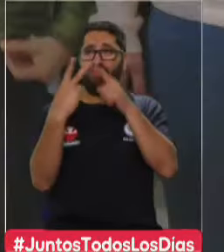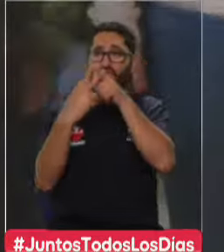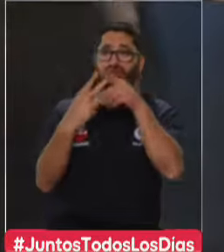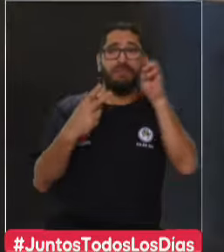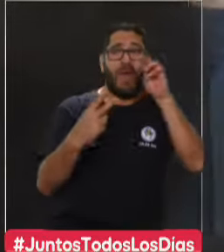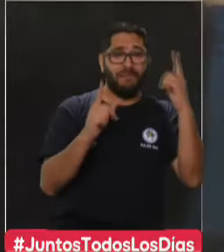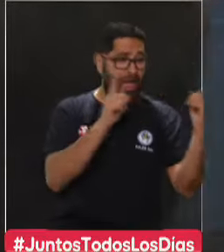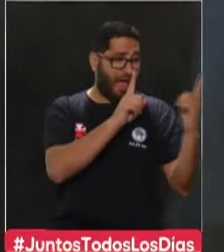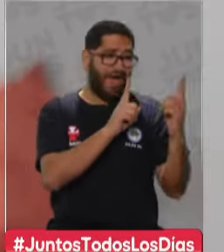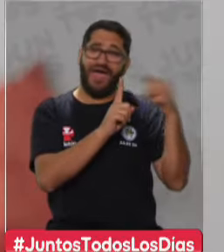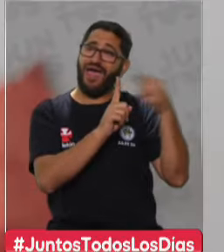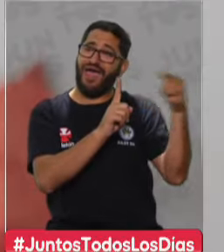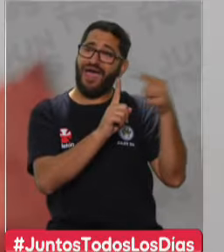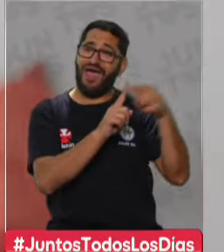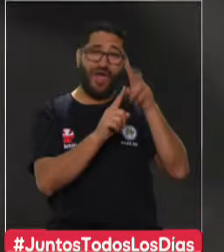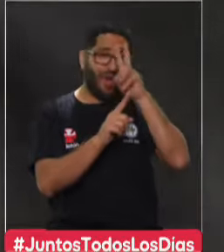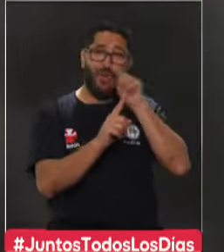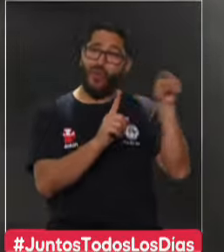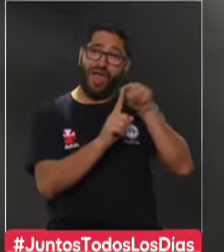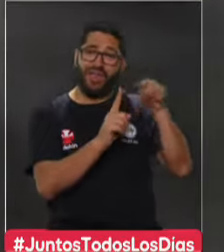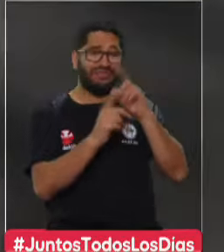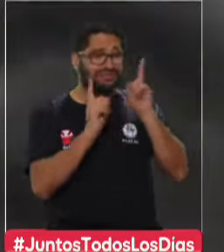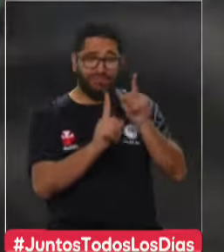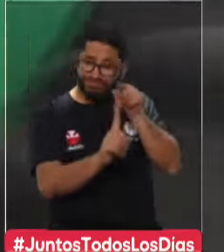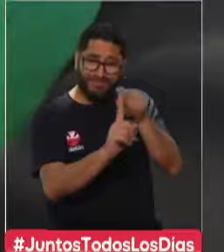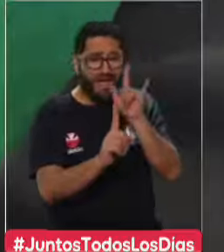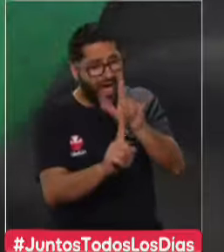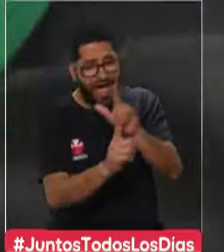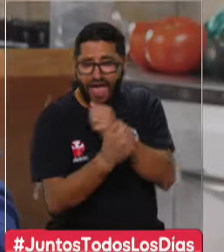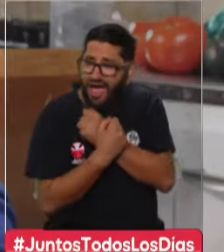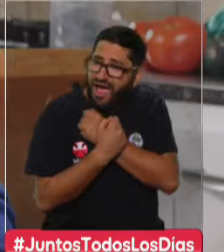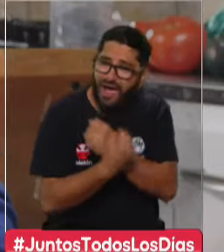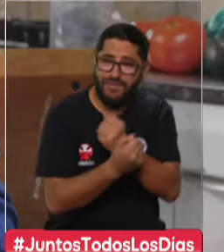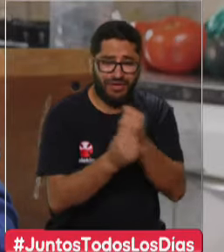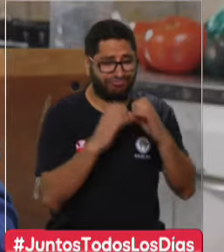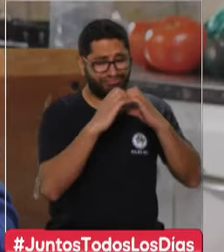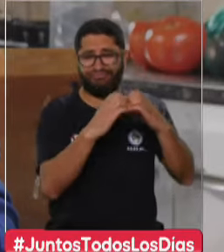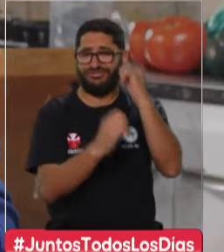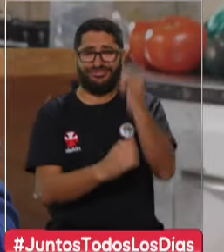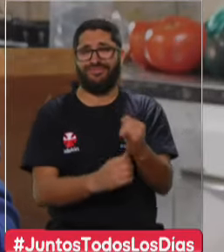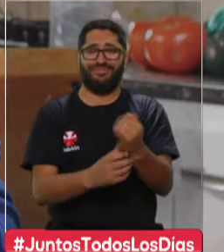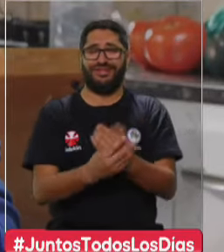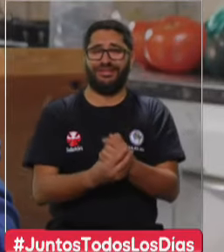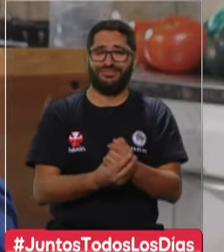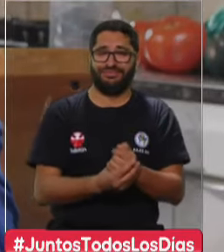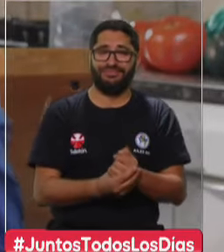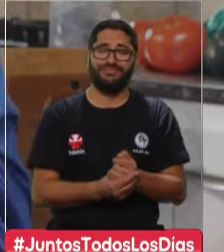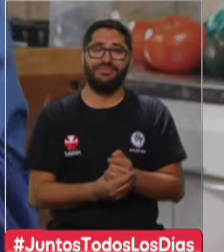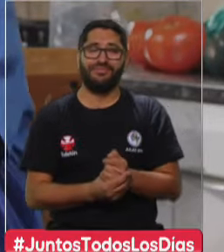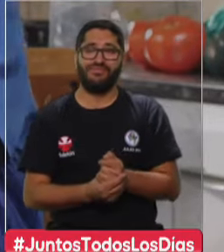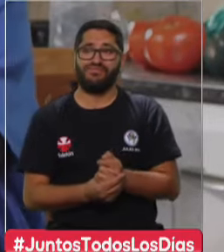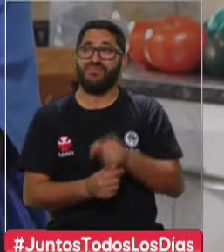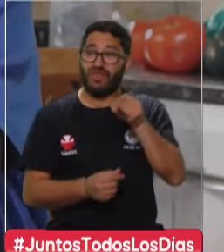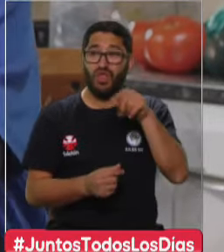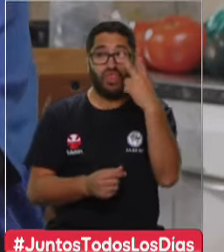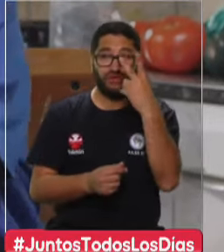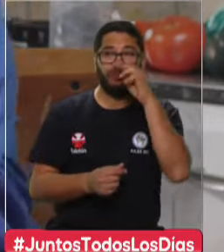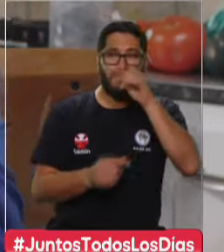un amor inmenso que le tengo a las dos. No sé qué sería sin ellas. Joaquín tiene dos mamás. Como el